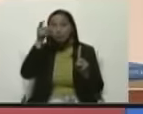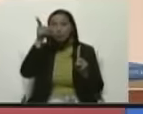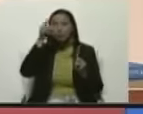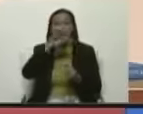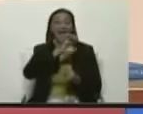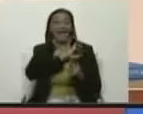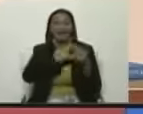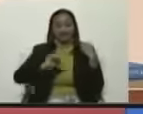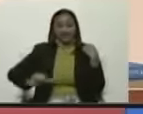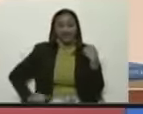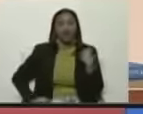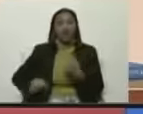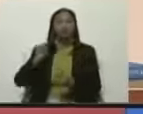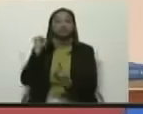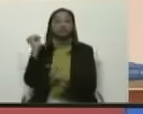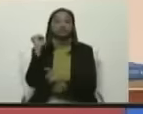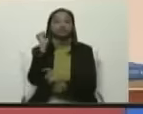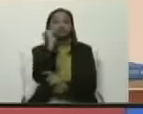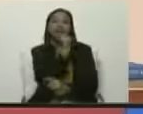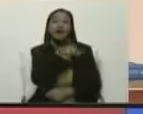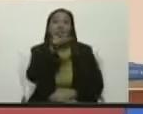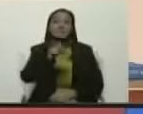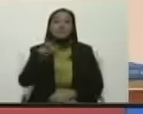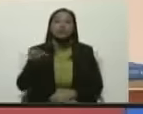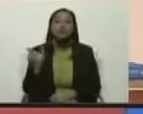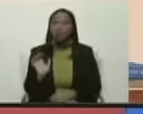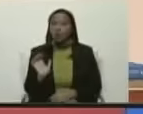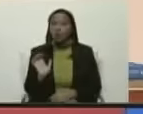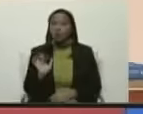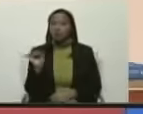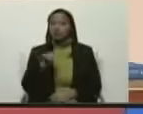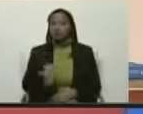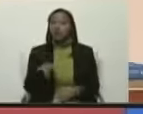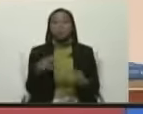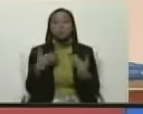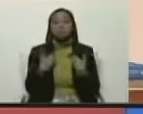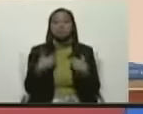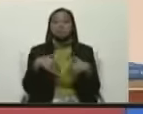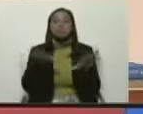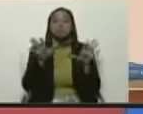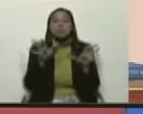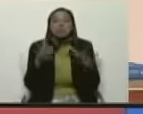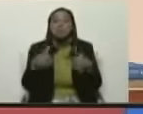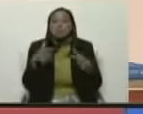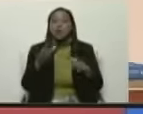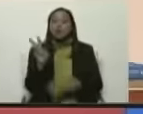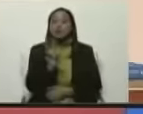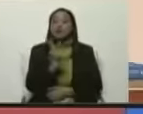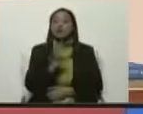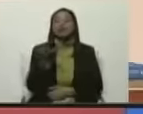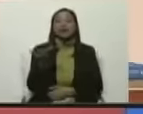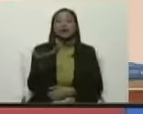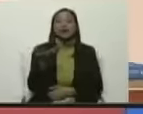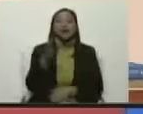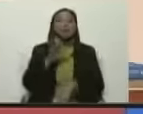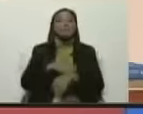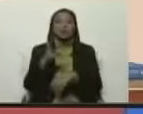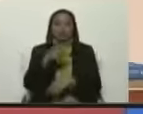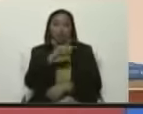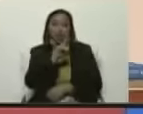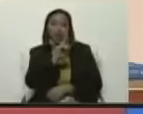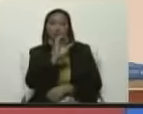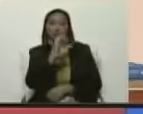Venezuela. Lo que hicieron ayer en las centrales, provocando que alguien allá hiciera algo para